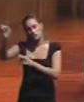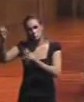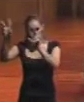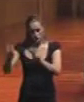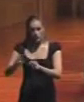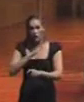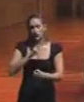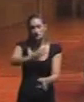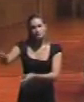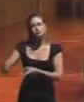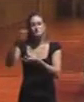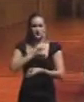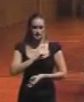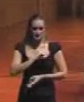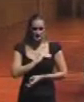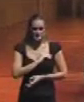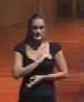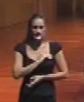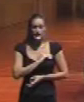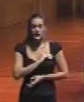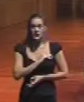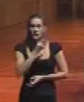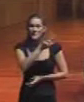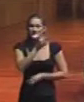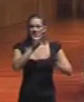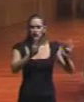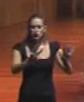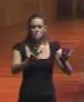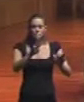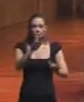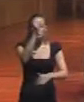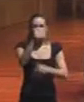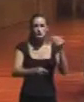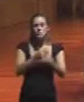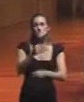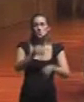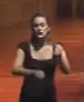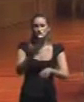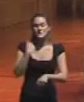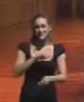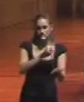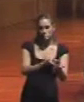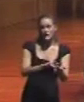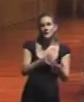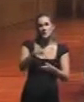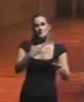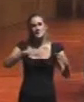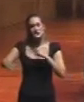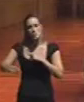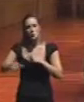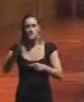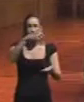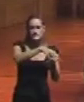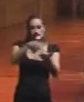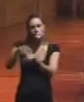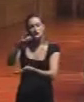renovado casi en su totalidad, habiéndose celebrado 28 procesos electorales en órganos unipersonales, dirección de centros y departamentos,